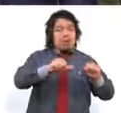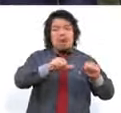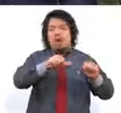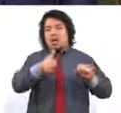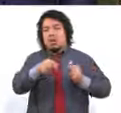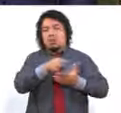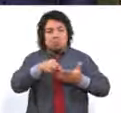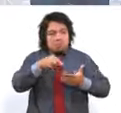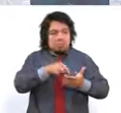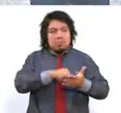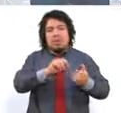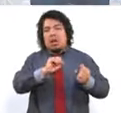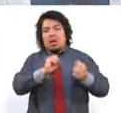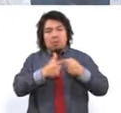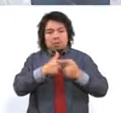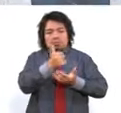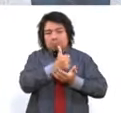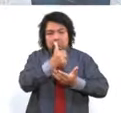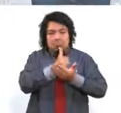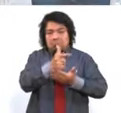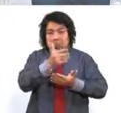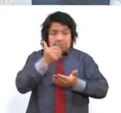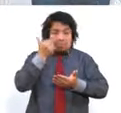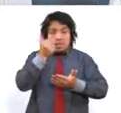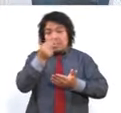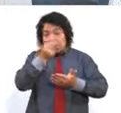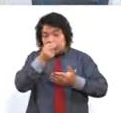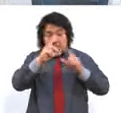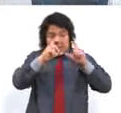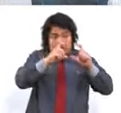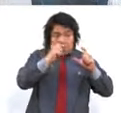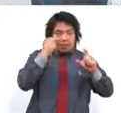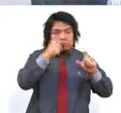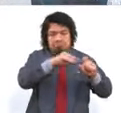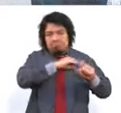cualquier punto requerido de la ciudad o de cualquier otro lugar que así que se tenga necesidad.